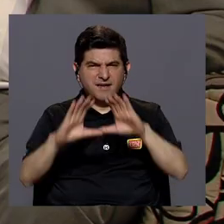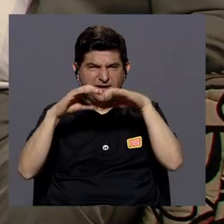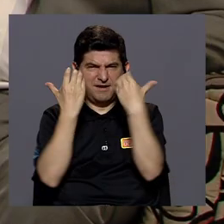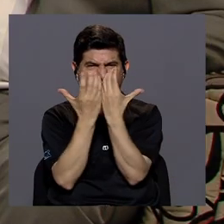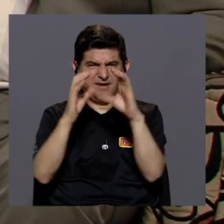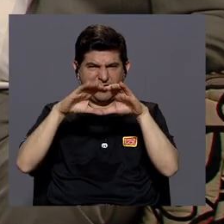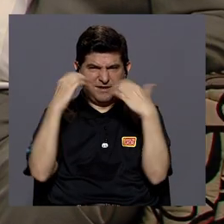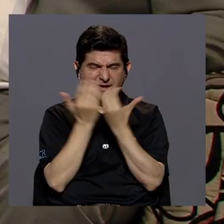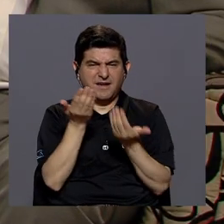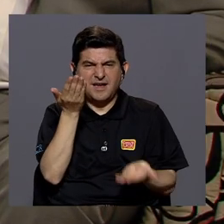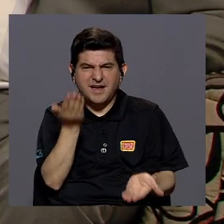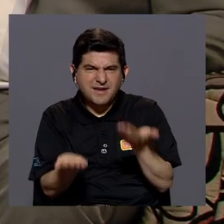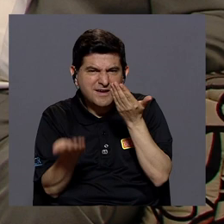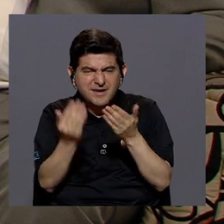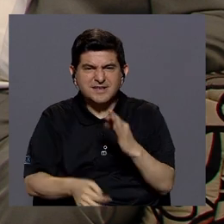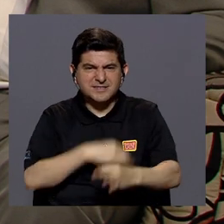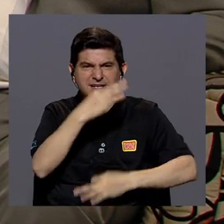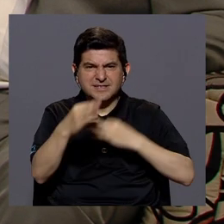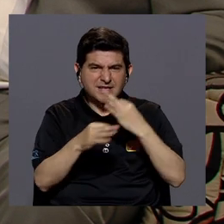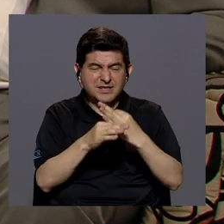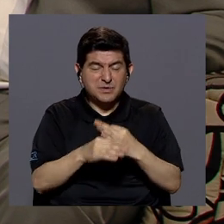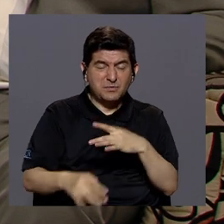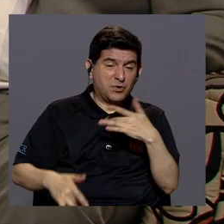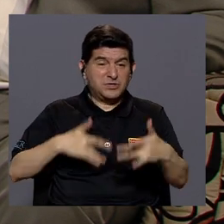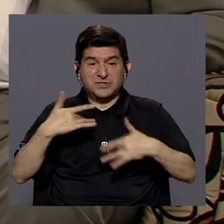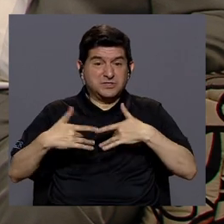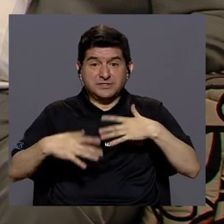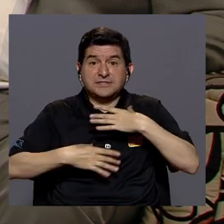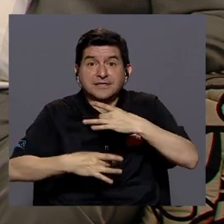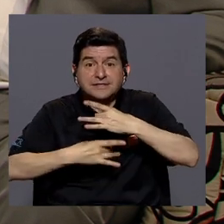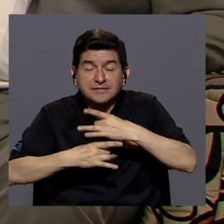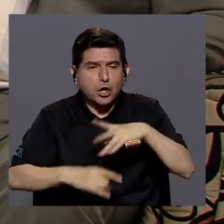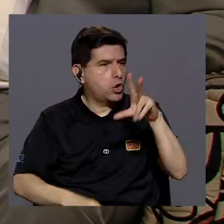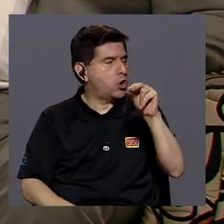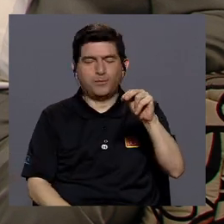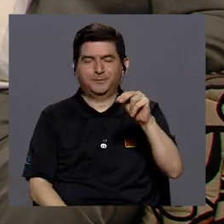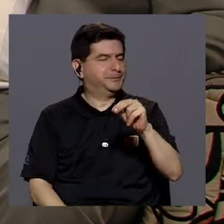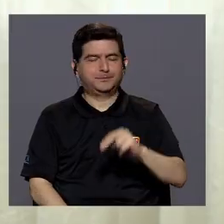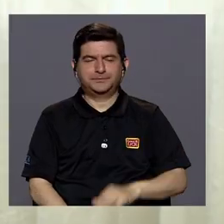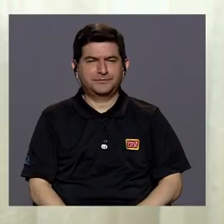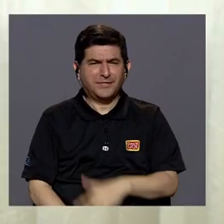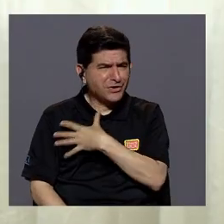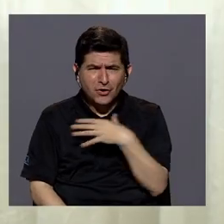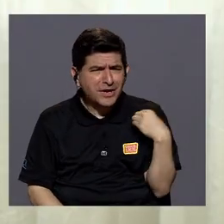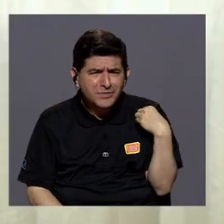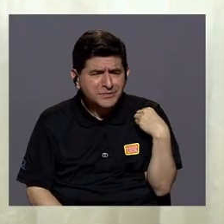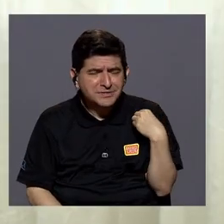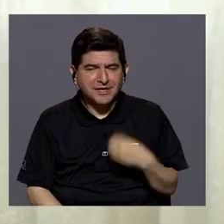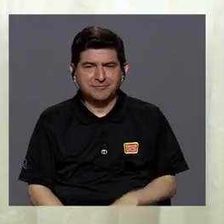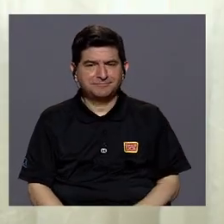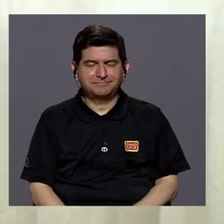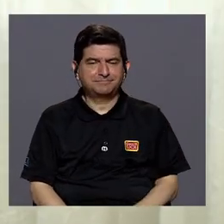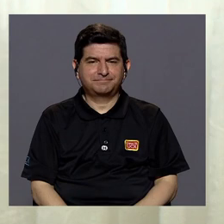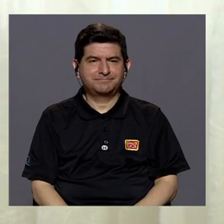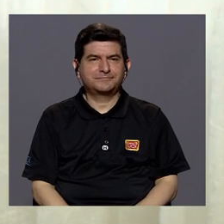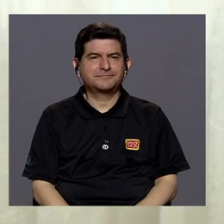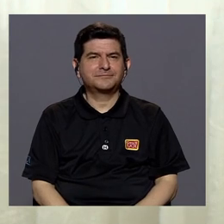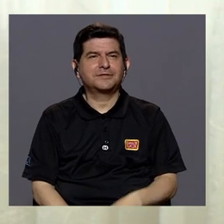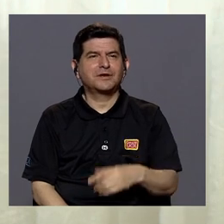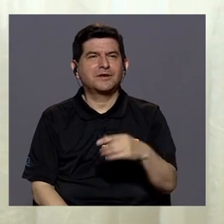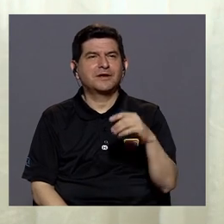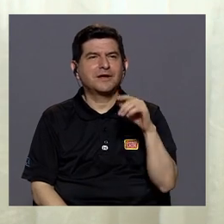ser de periodismo sensacionalista. No, no, vea. ¿No le gusta eso? Hace, cuando estaba